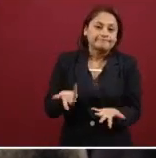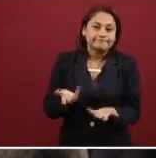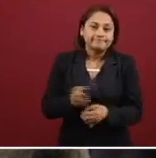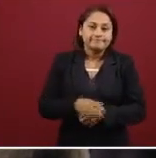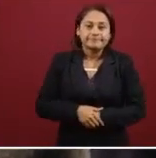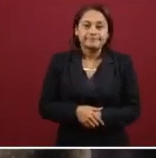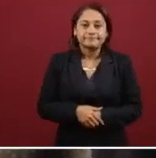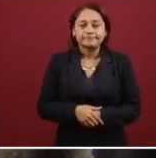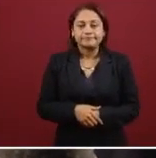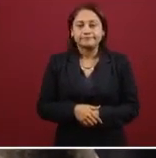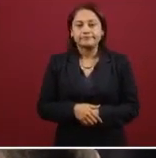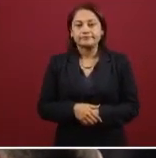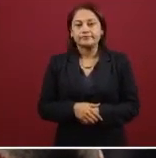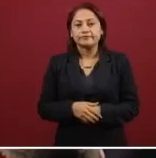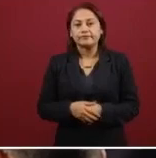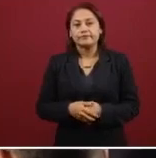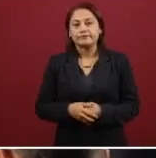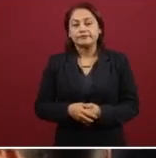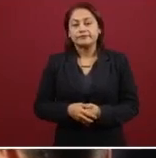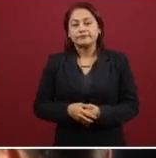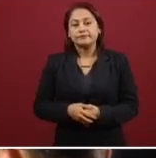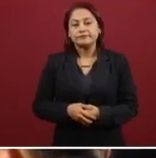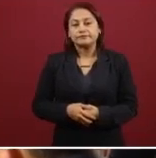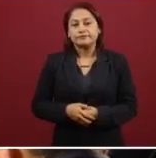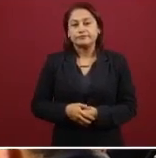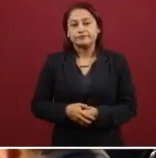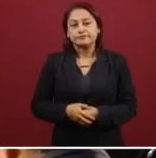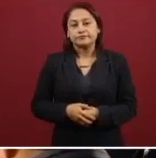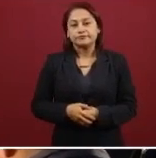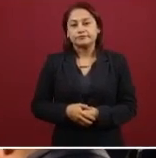Se utilizó el presupuesto